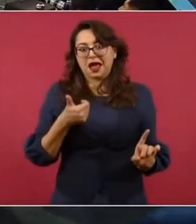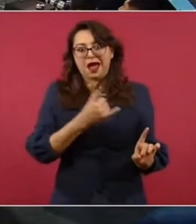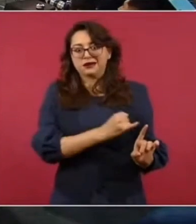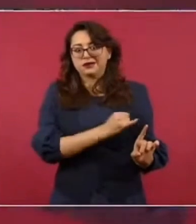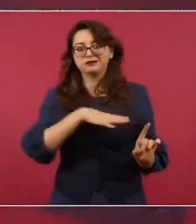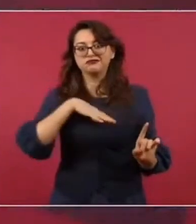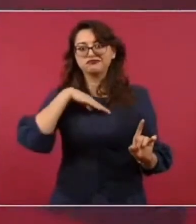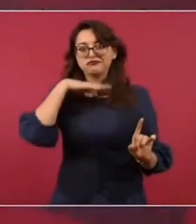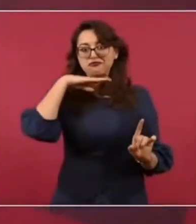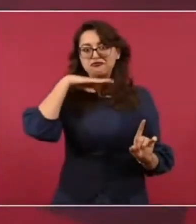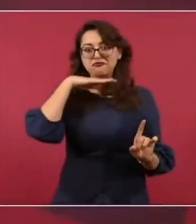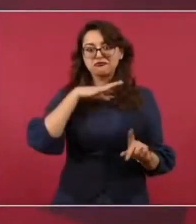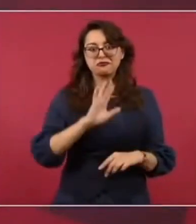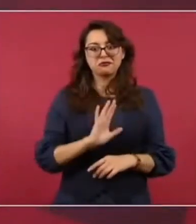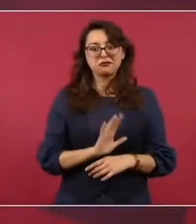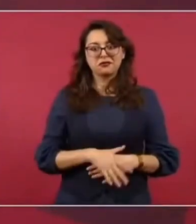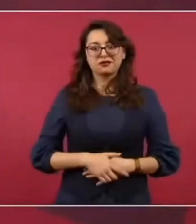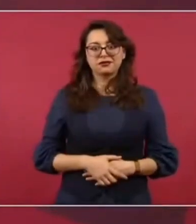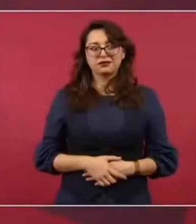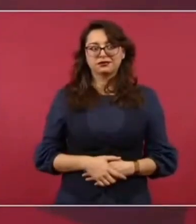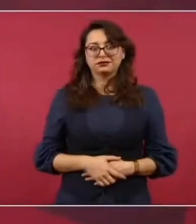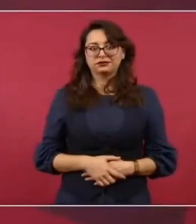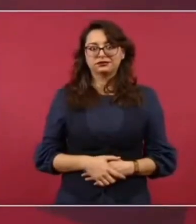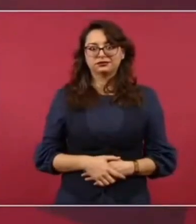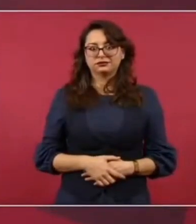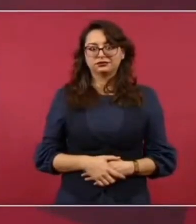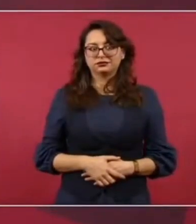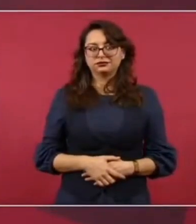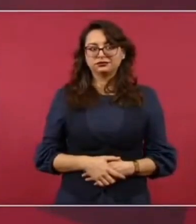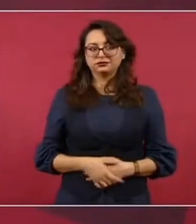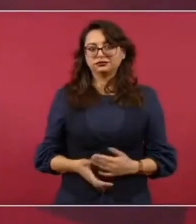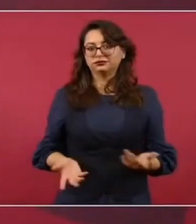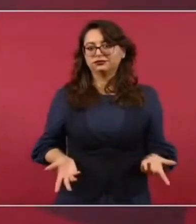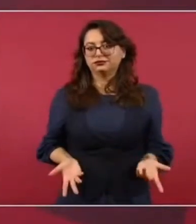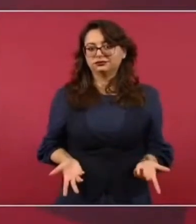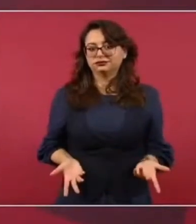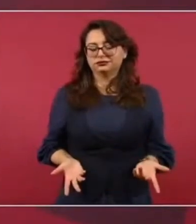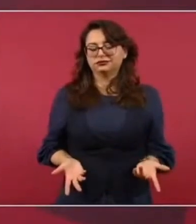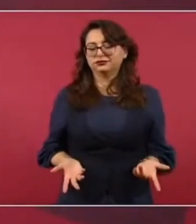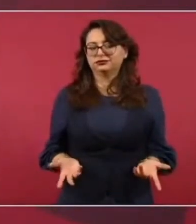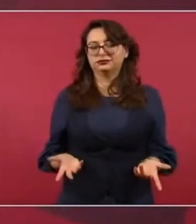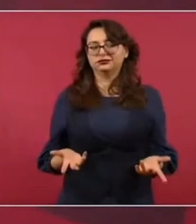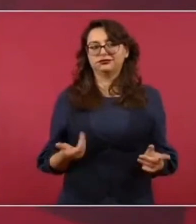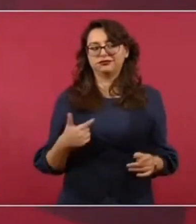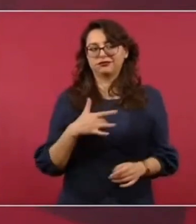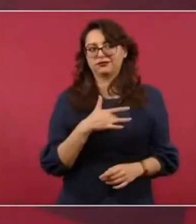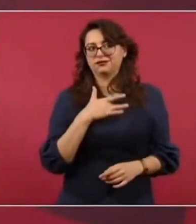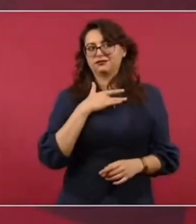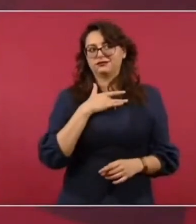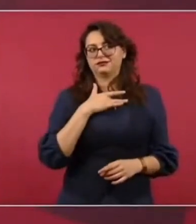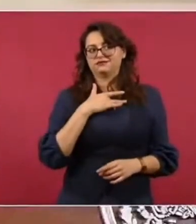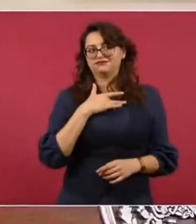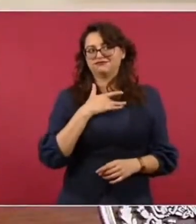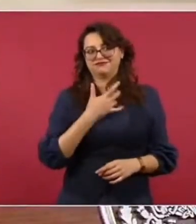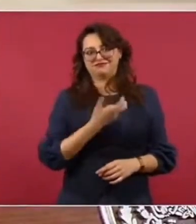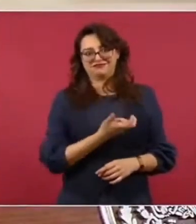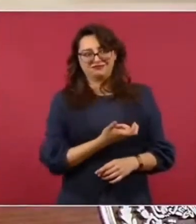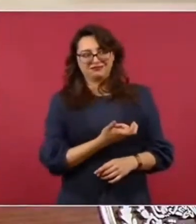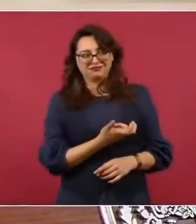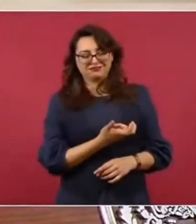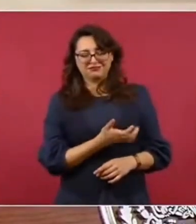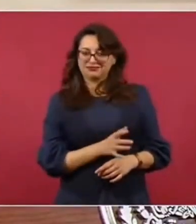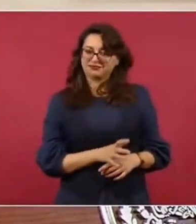Pero nosotros tenemos que plantear, bueno, en el caso de los energéticos, ¿qué